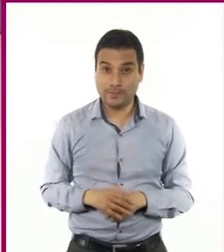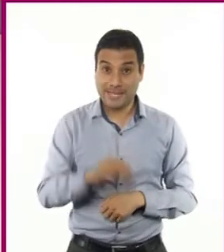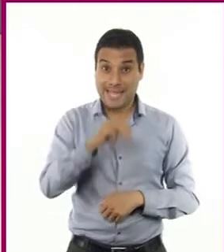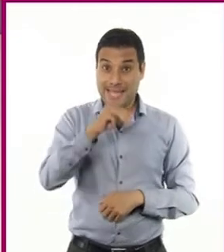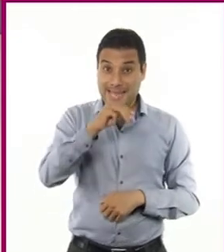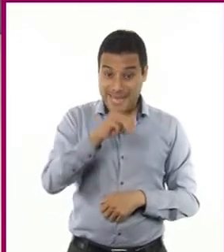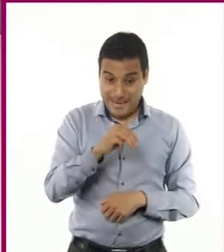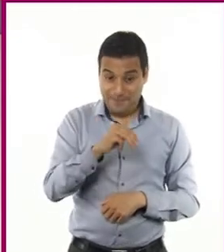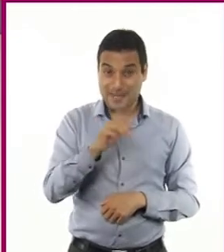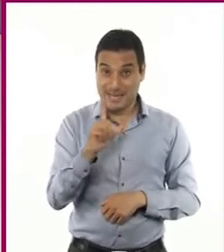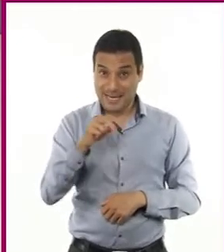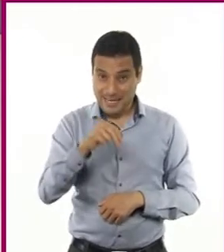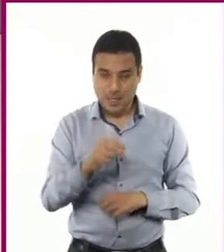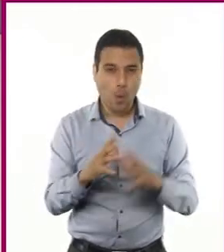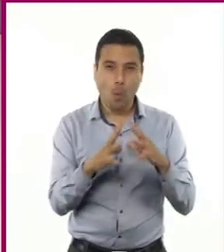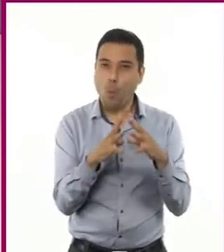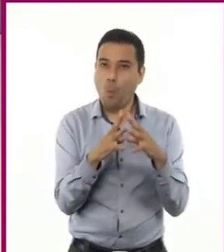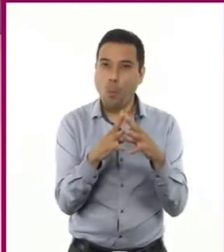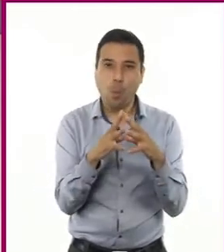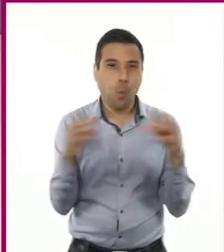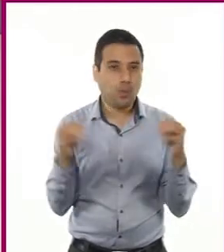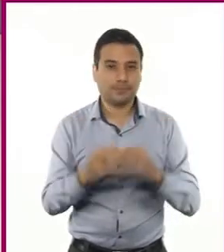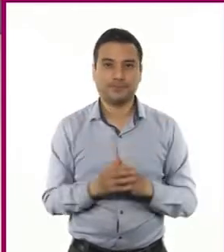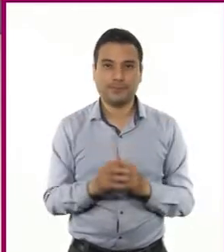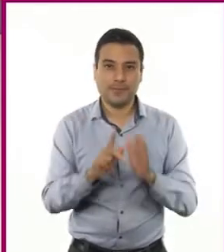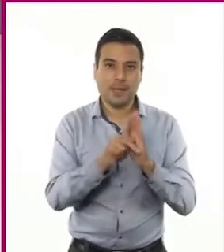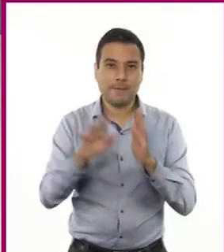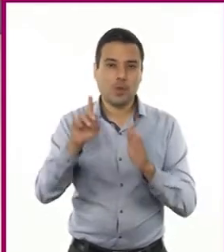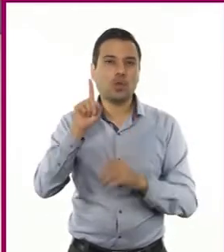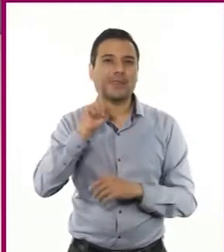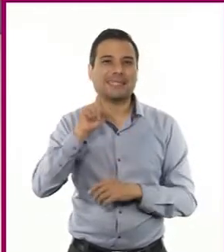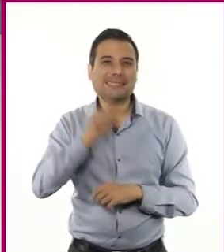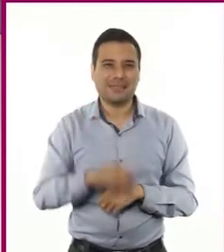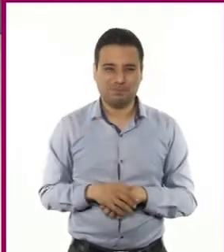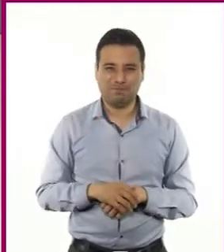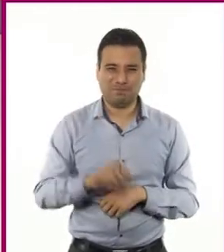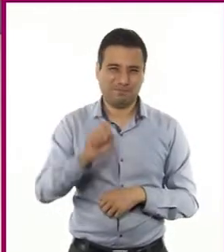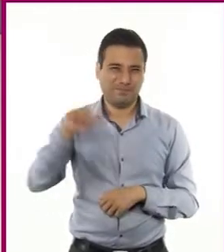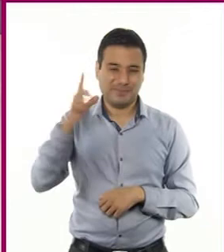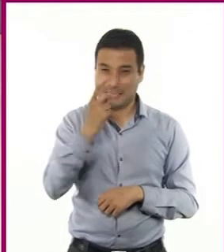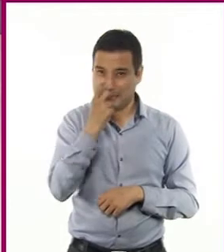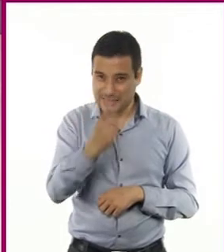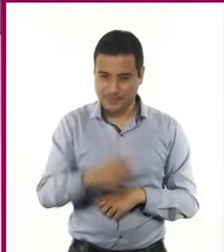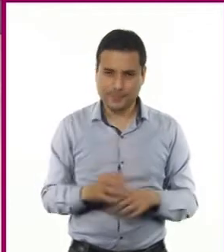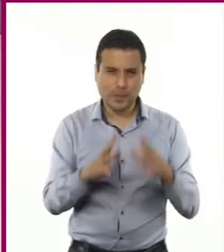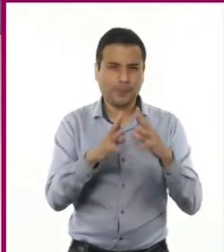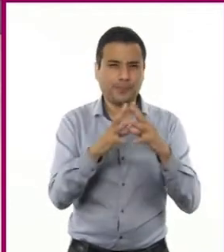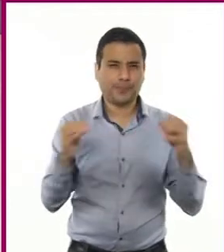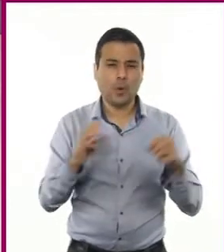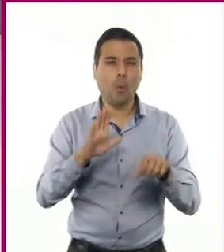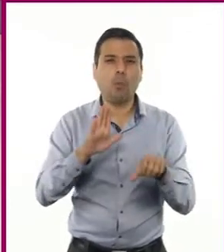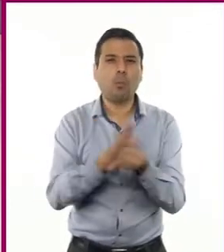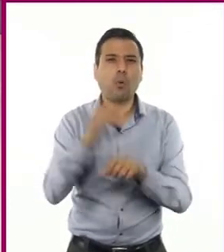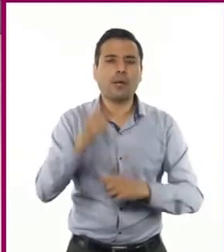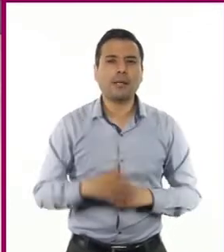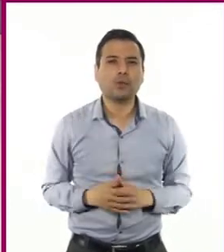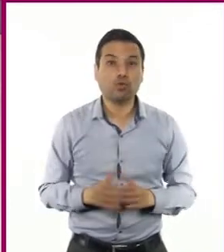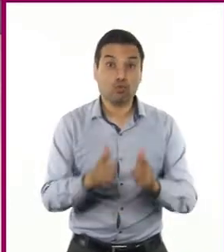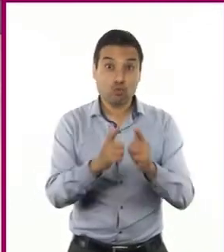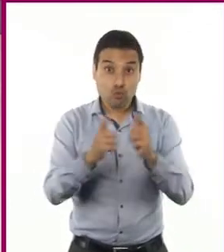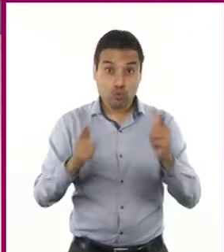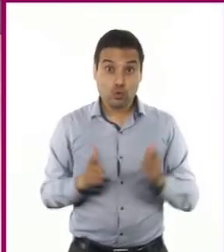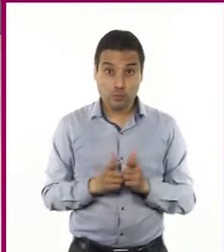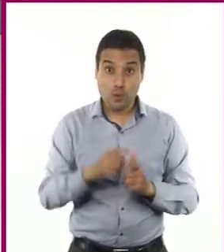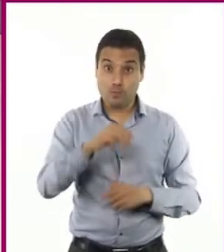MLN se desintegró. De acuerdo con la periodista Laura Castellanos, la razón fue que el Movimiento de Liberación